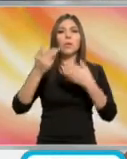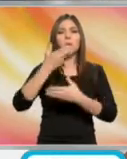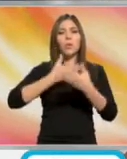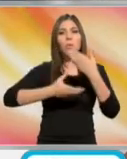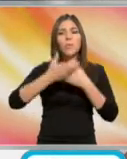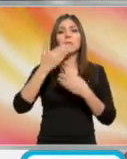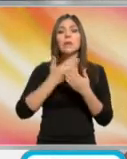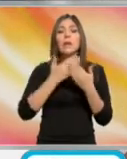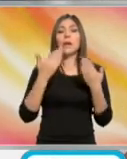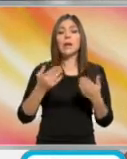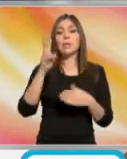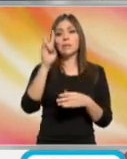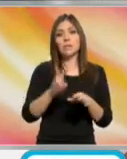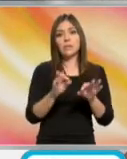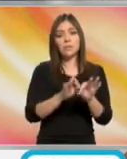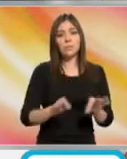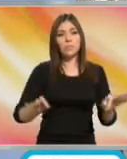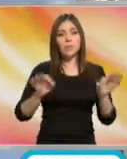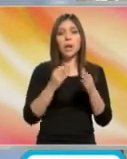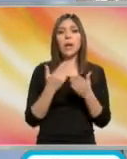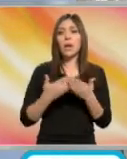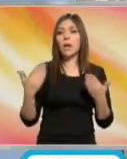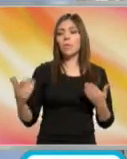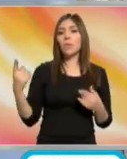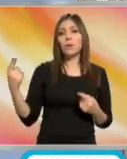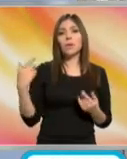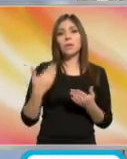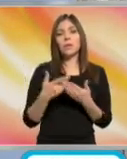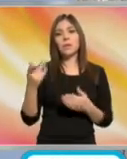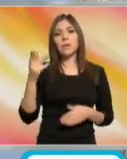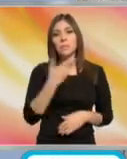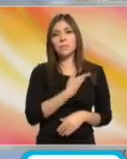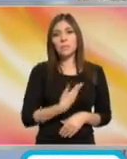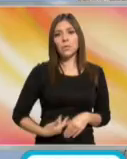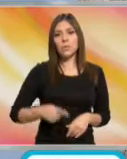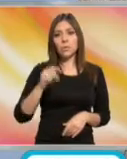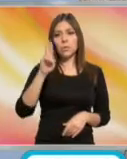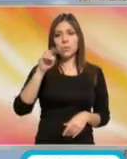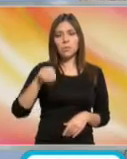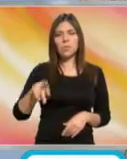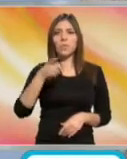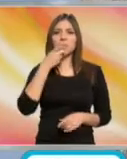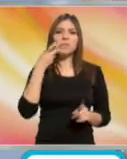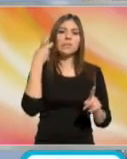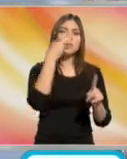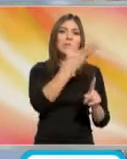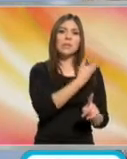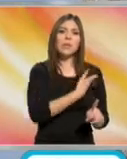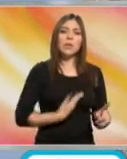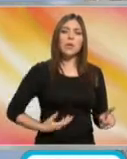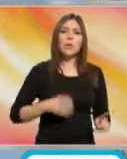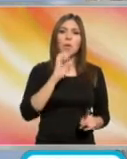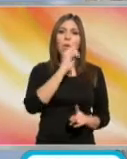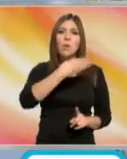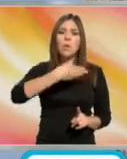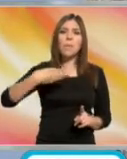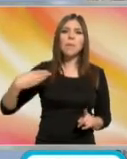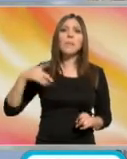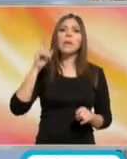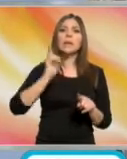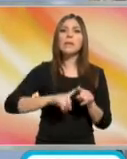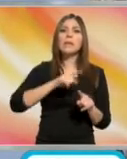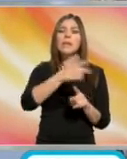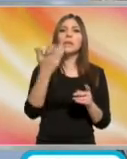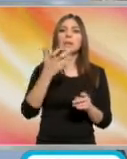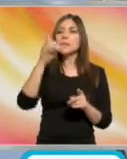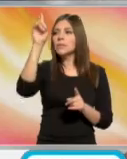hoy, pues bueno, Donald Trump acusa a Obama de estar detrás de estos grupos de personas que se han estado quejando